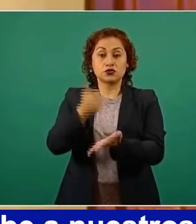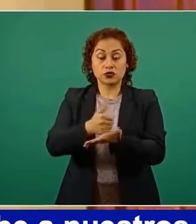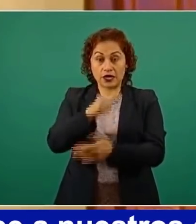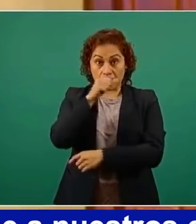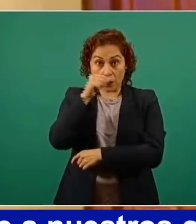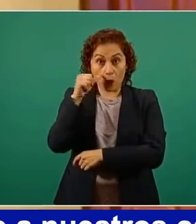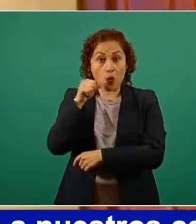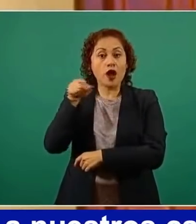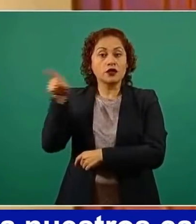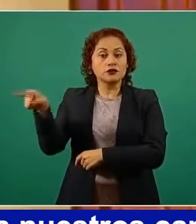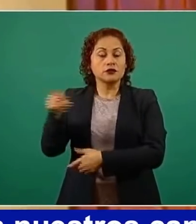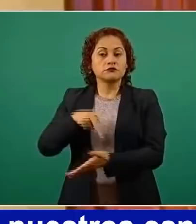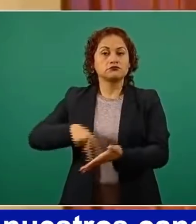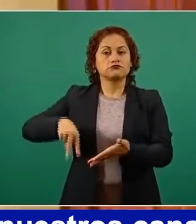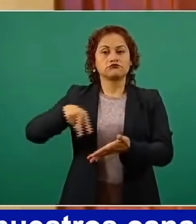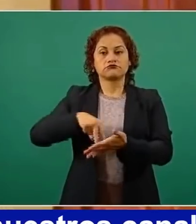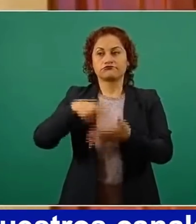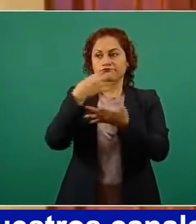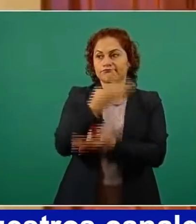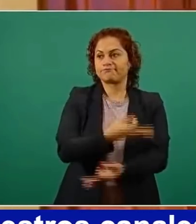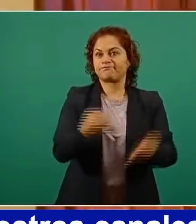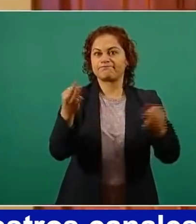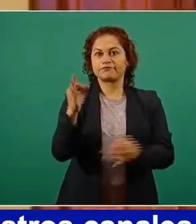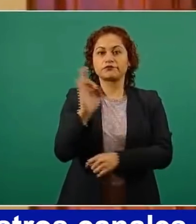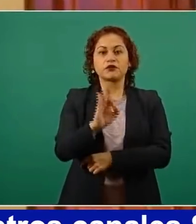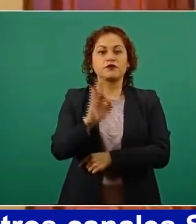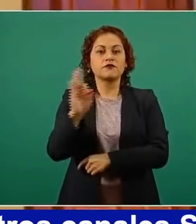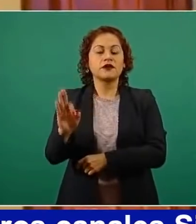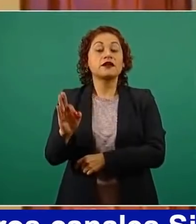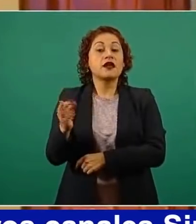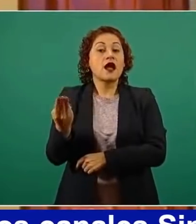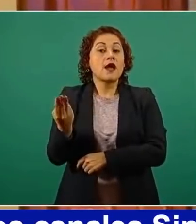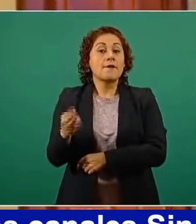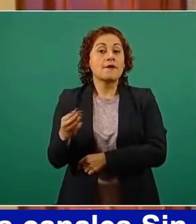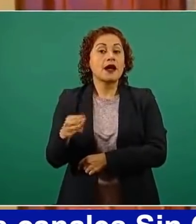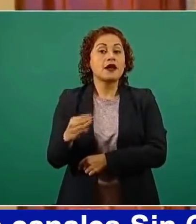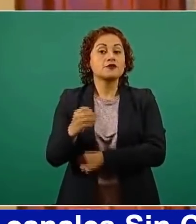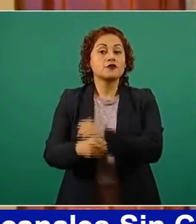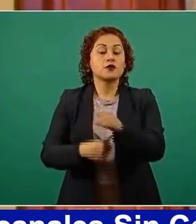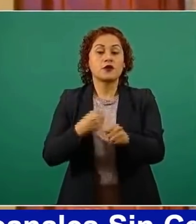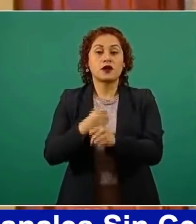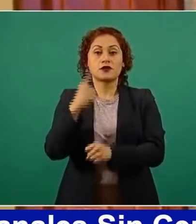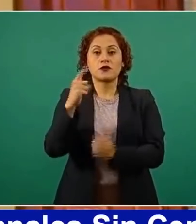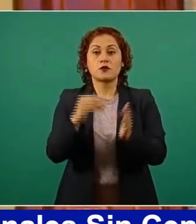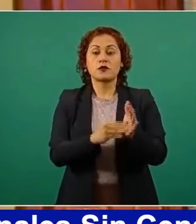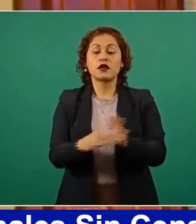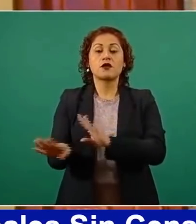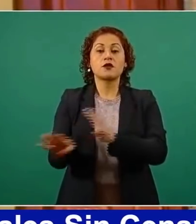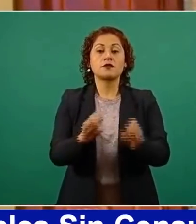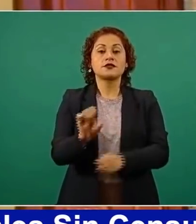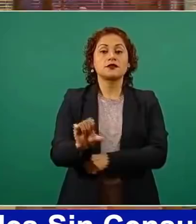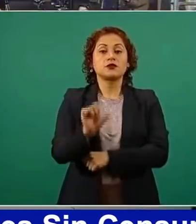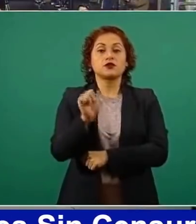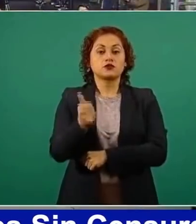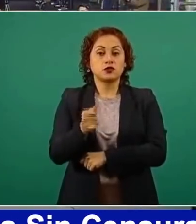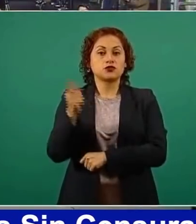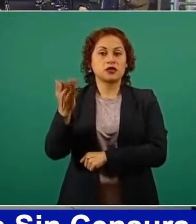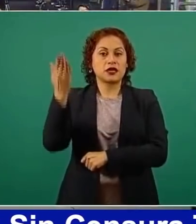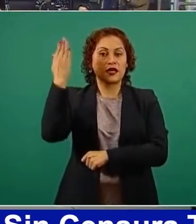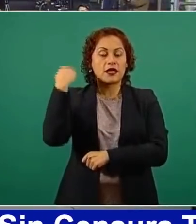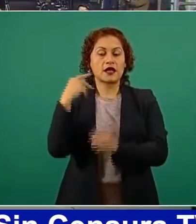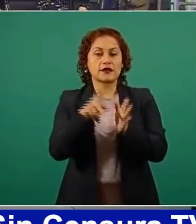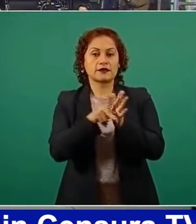cuando declaró en mayo de 1911 a un periodista estadounidense del New